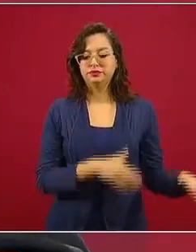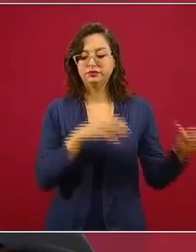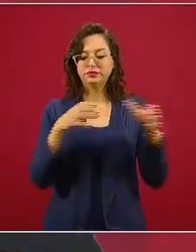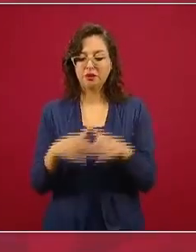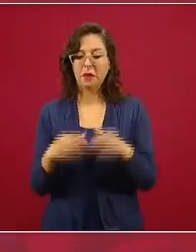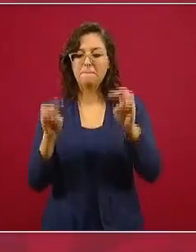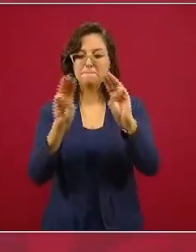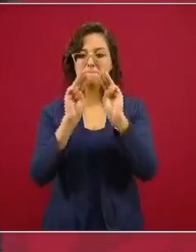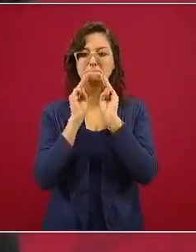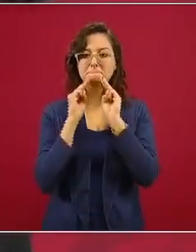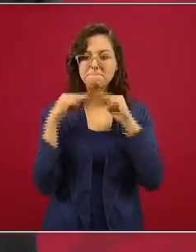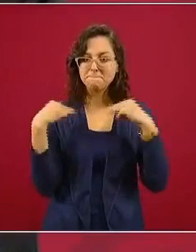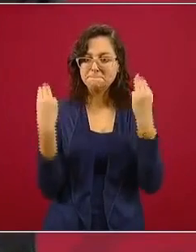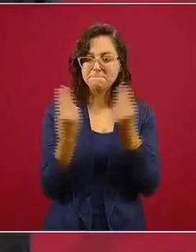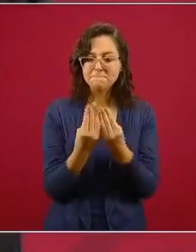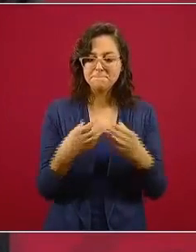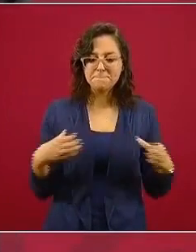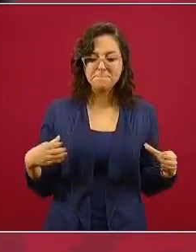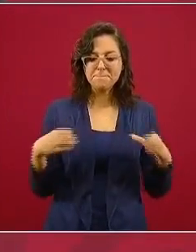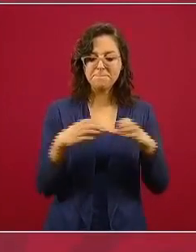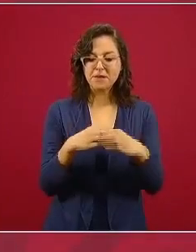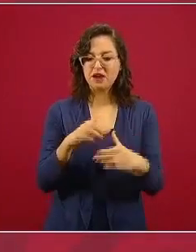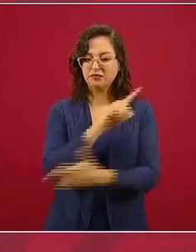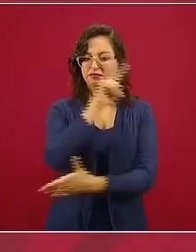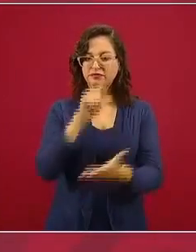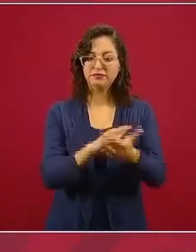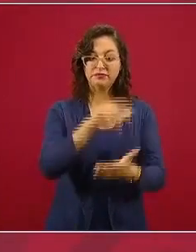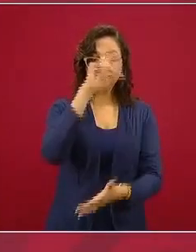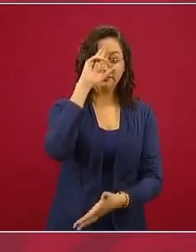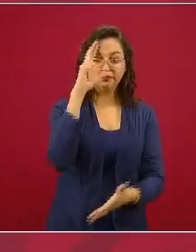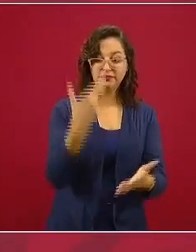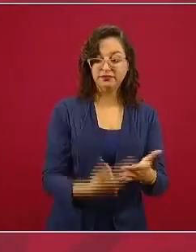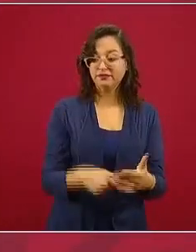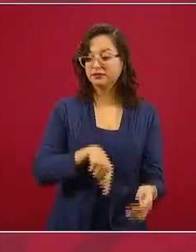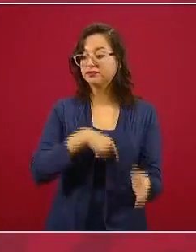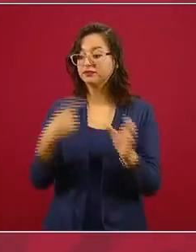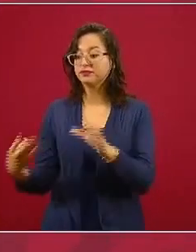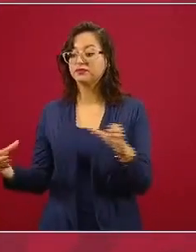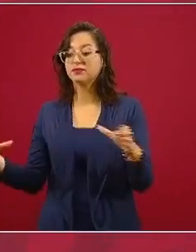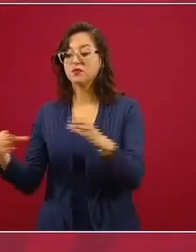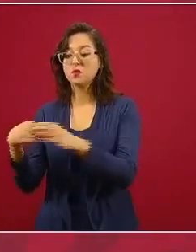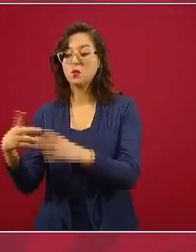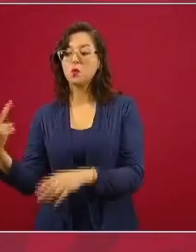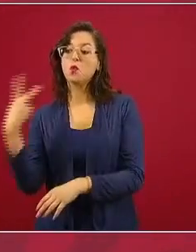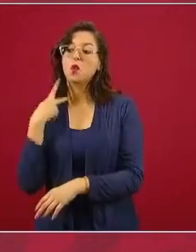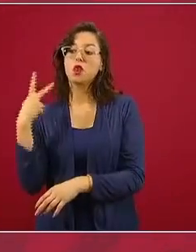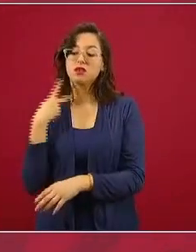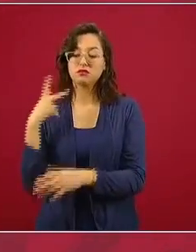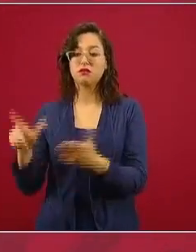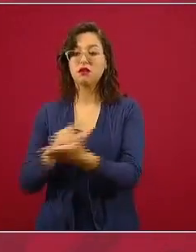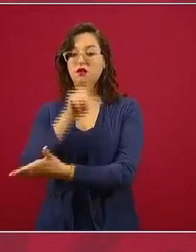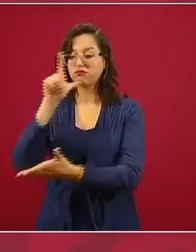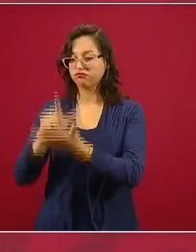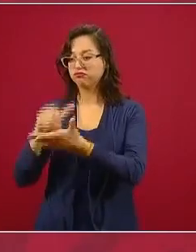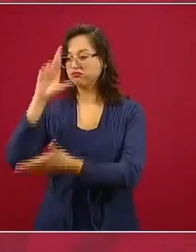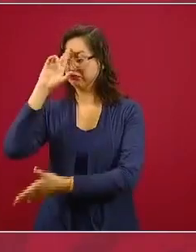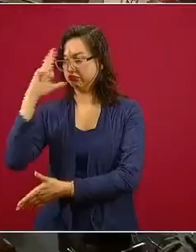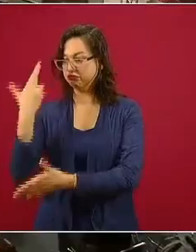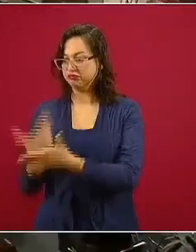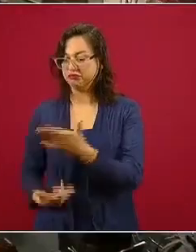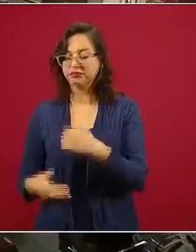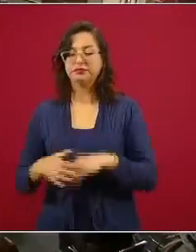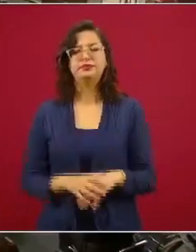organizada y delincuencia de cuello blanco. Presidente, si me permite, dos temas más adicionales. Uno, si hay posibilidad